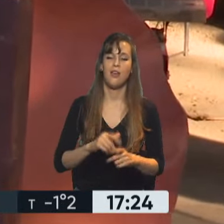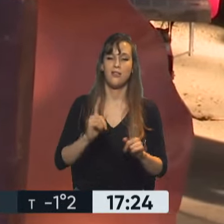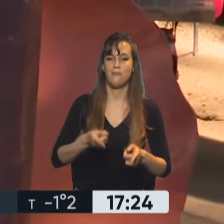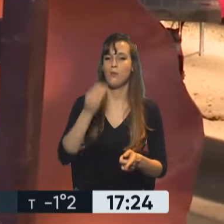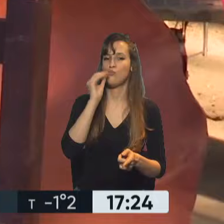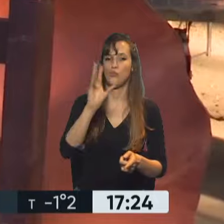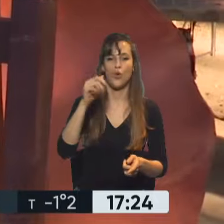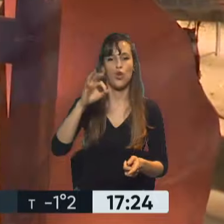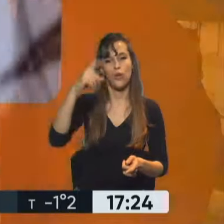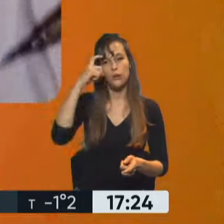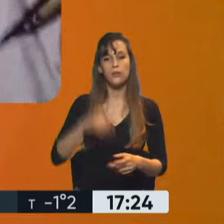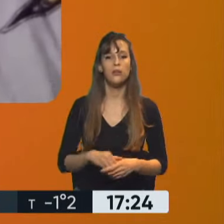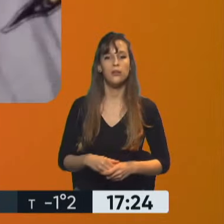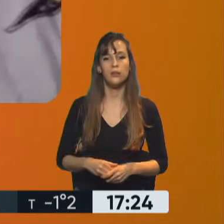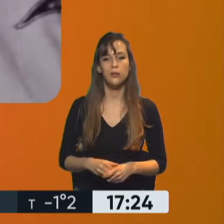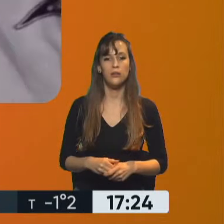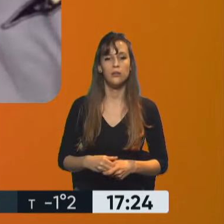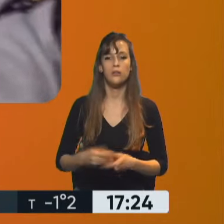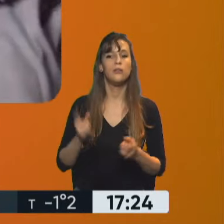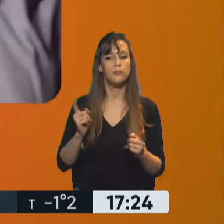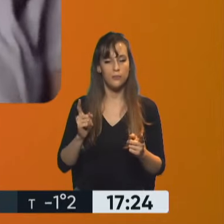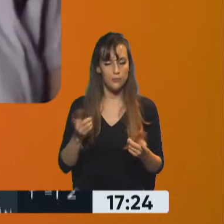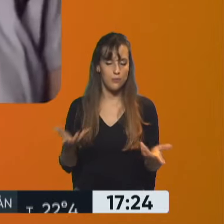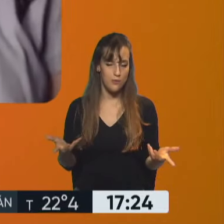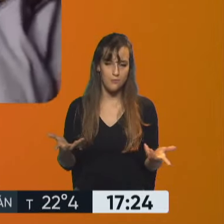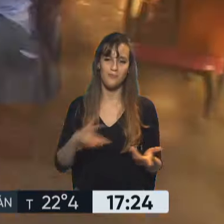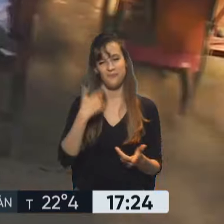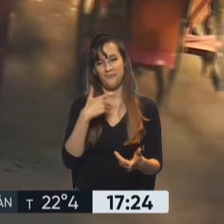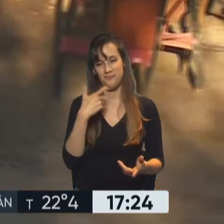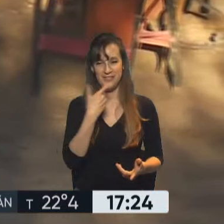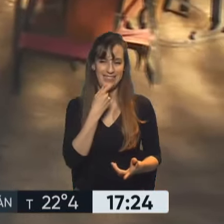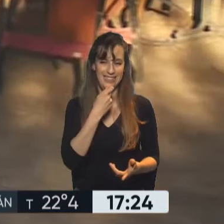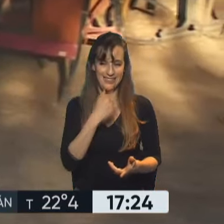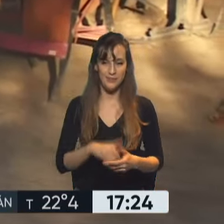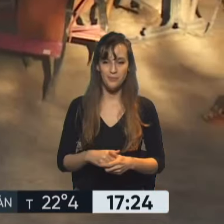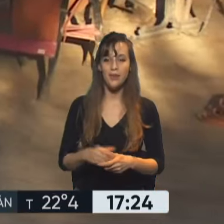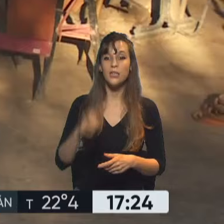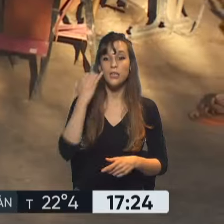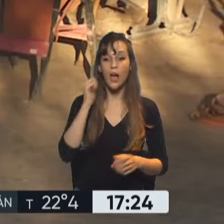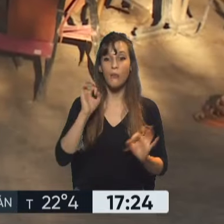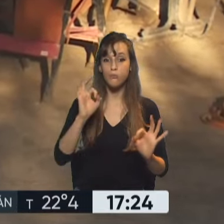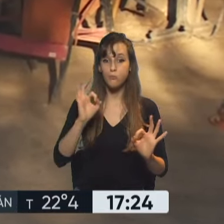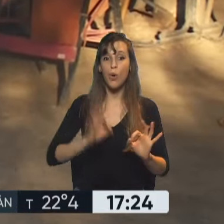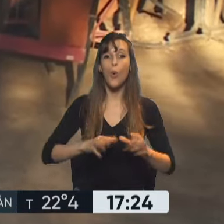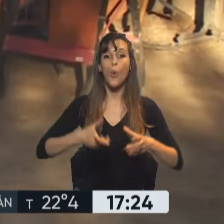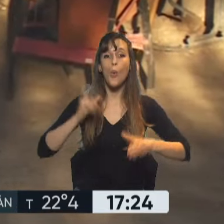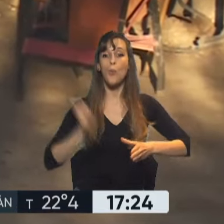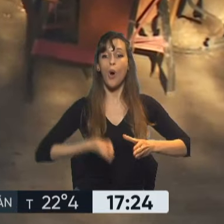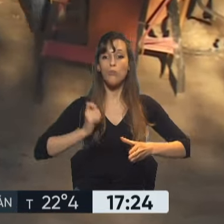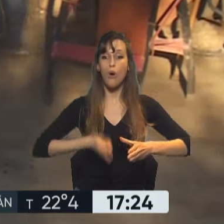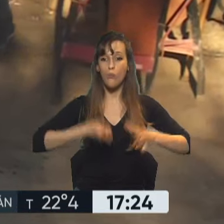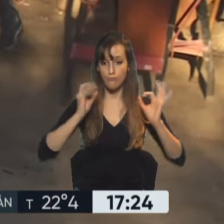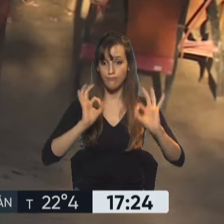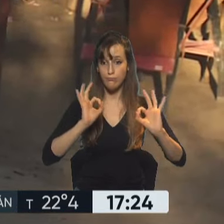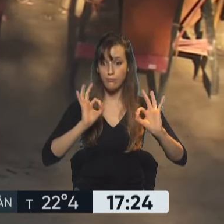lo que decía Elin. No, no, nos contaba que ya está el bombo terminado para un amigo, yo le decía que